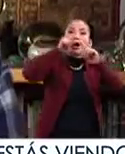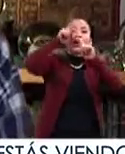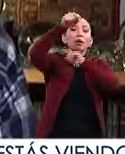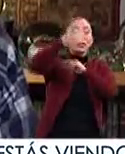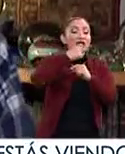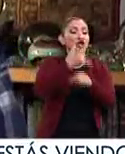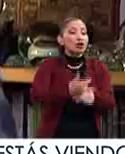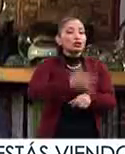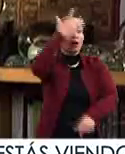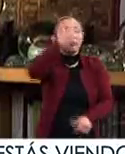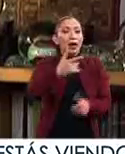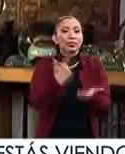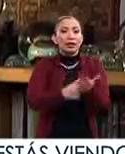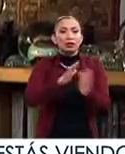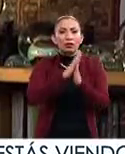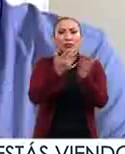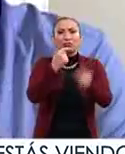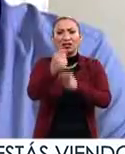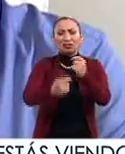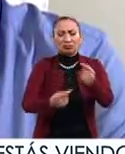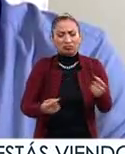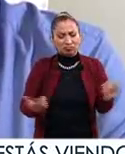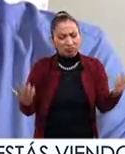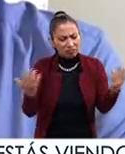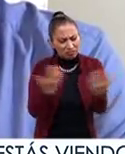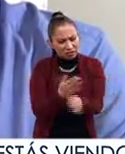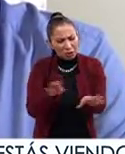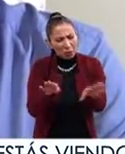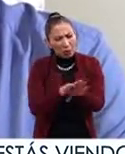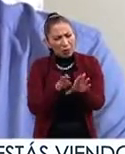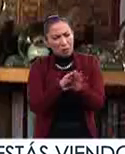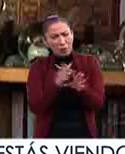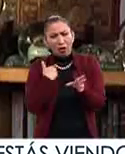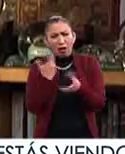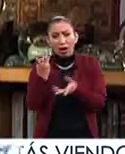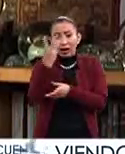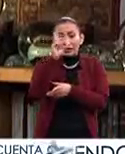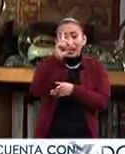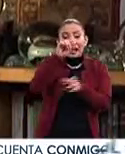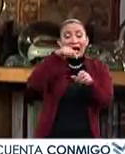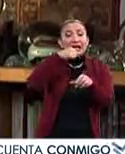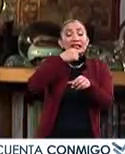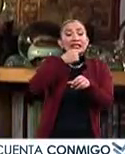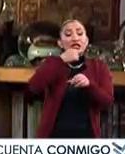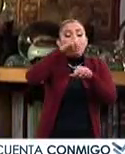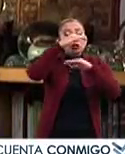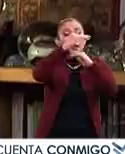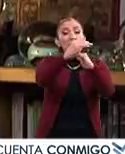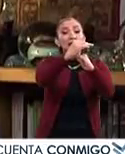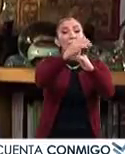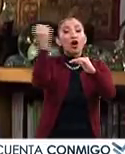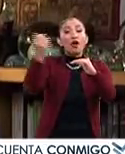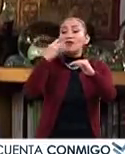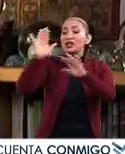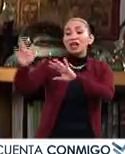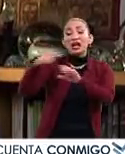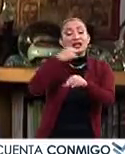los niños estorban en la librería. Sí. Entonces, que no pueden estar más de 30 niños a la vez cuando tienen una